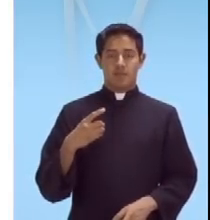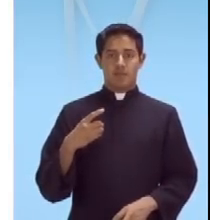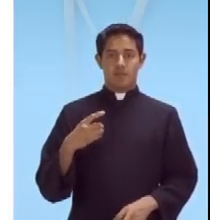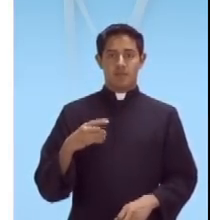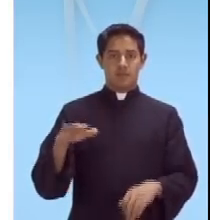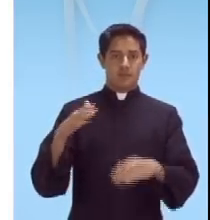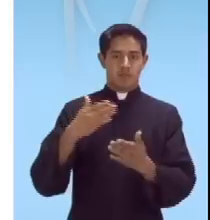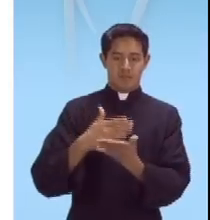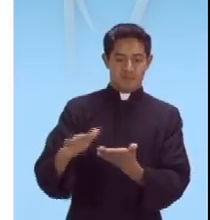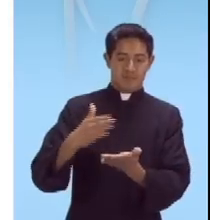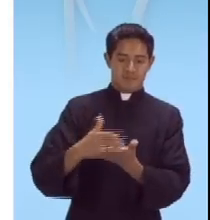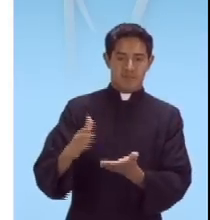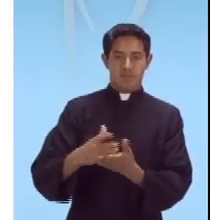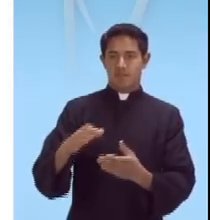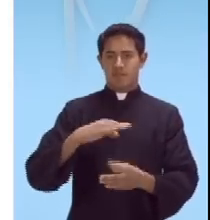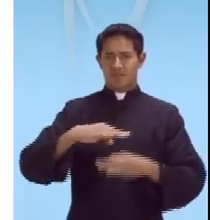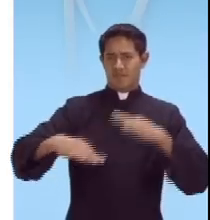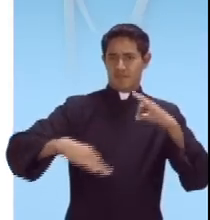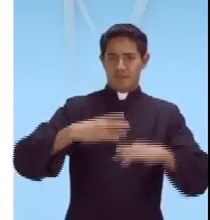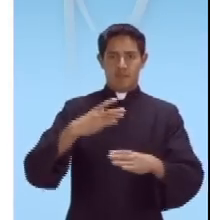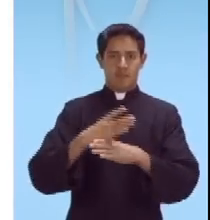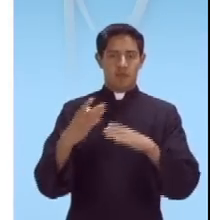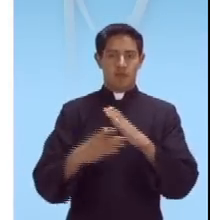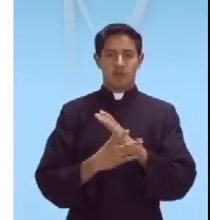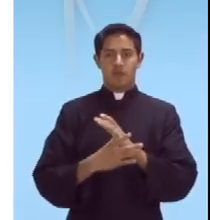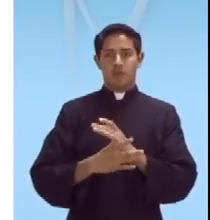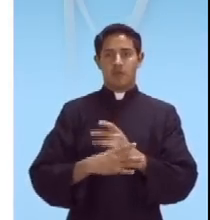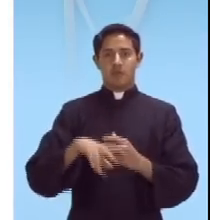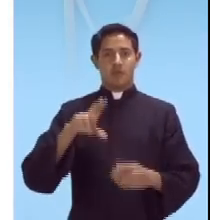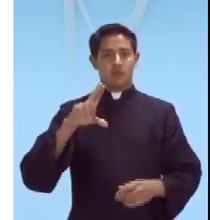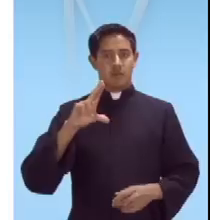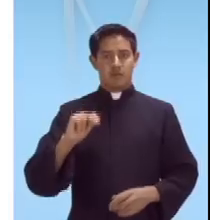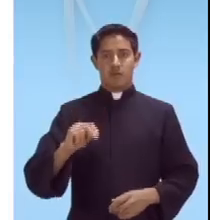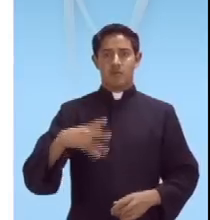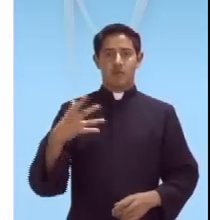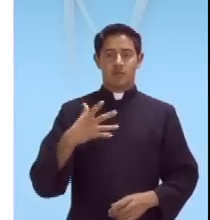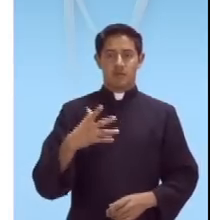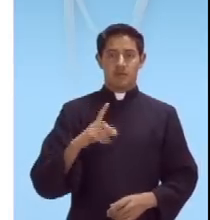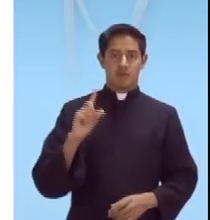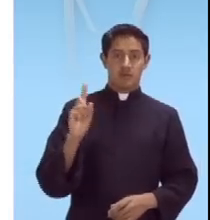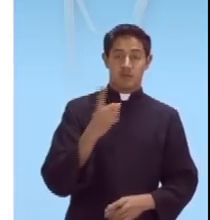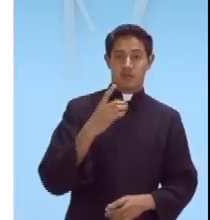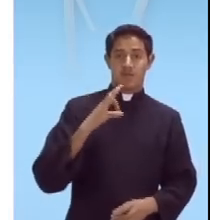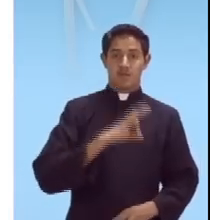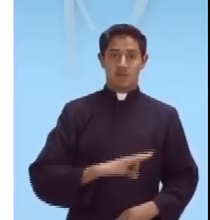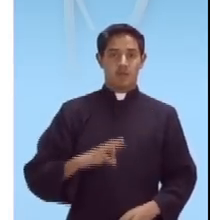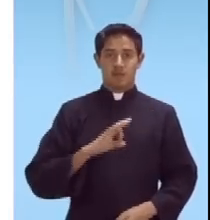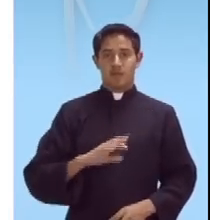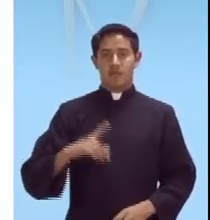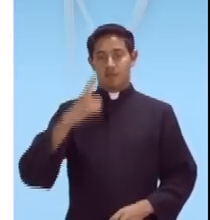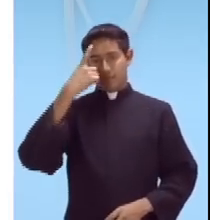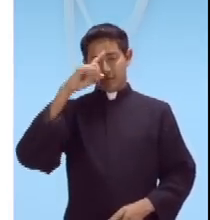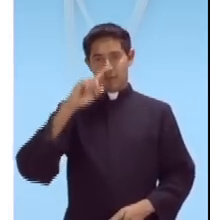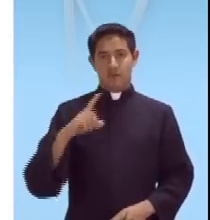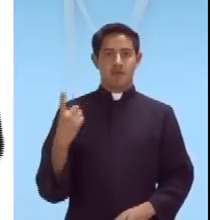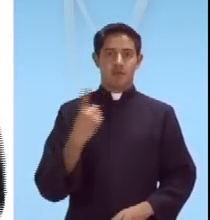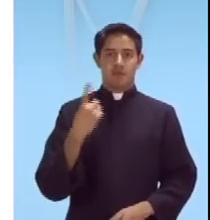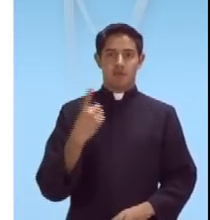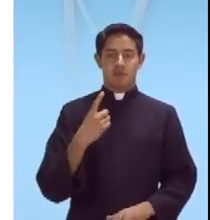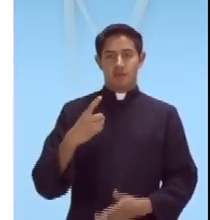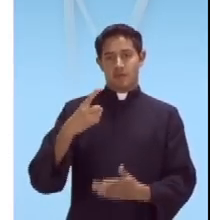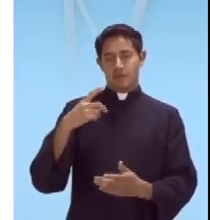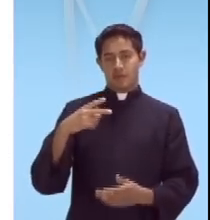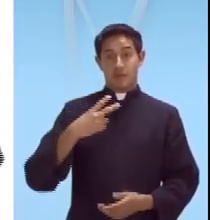corazón, muévete y su corazón se moverá para que vaya eliminando todo aquello que no nos permite ser verdaderos